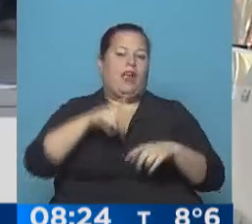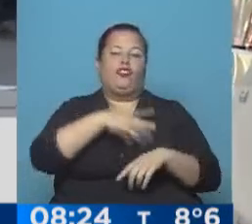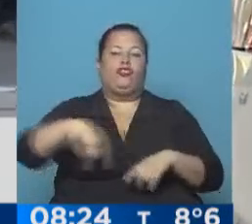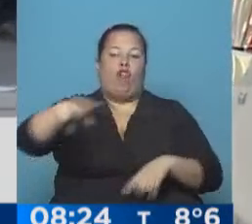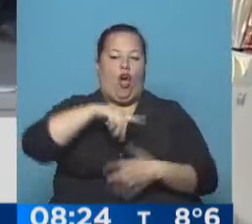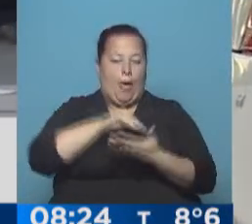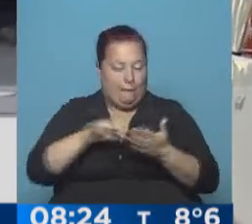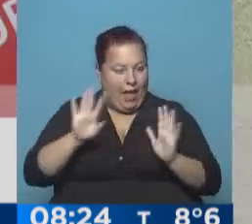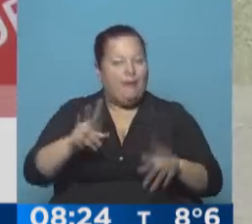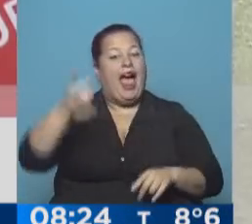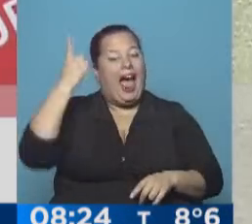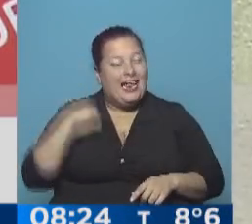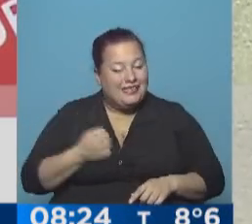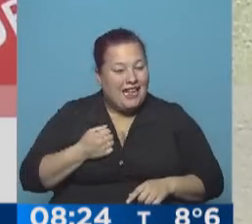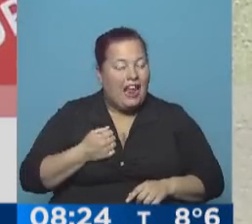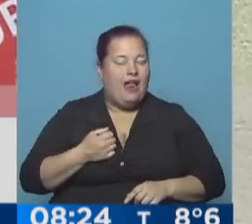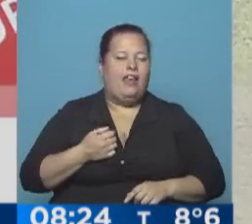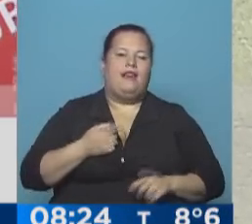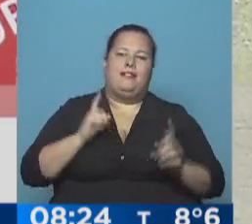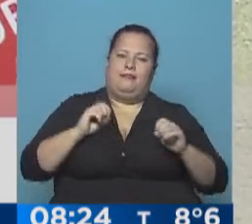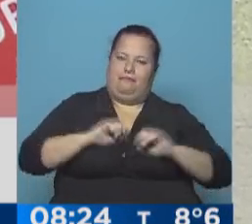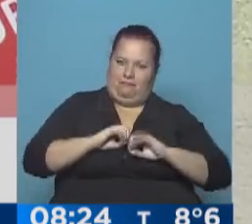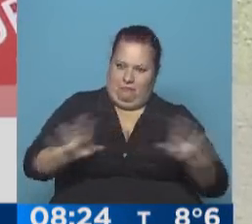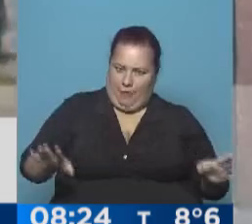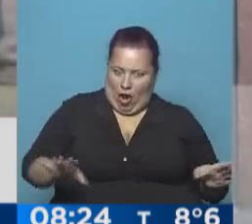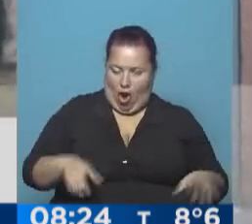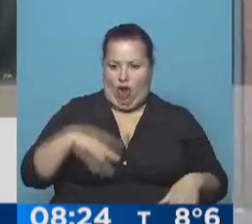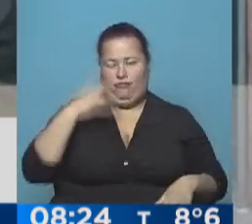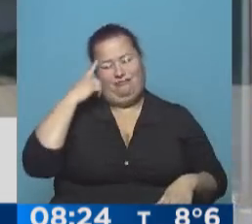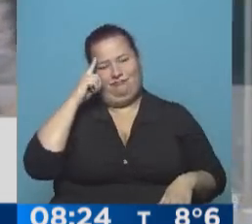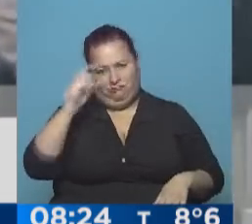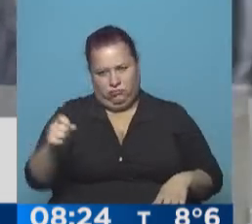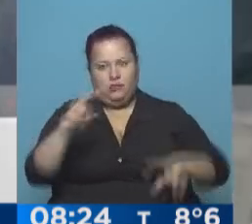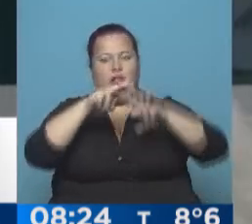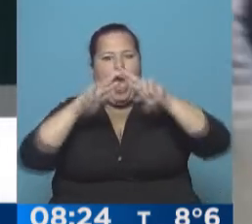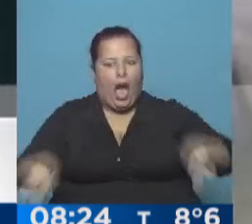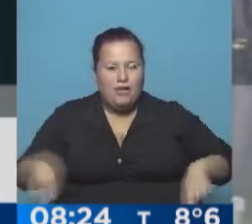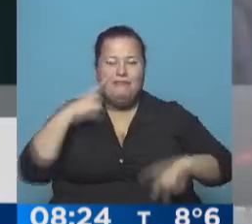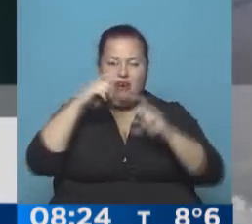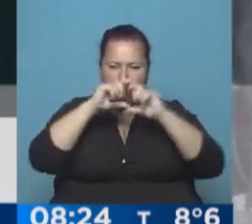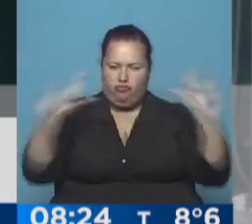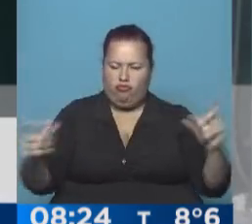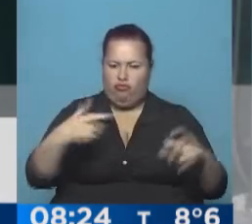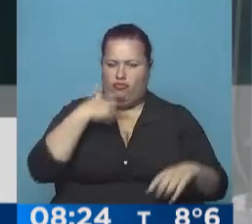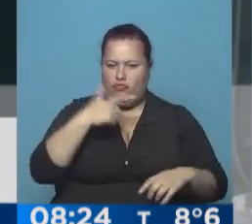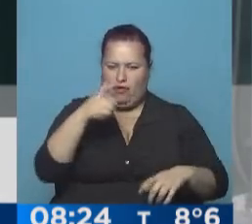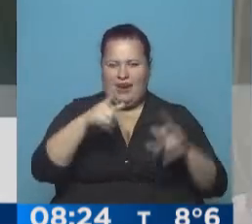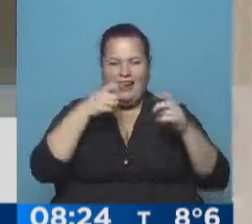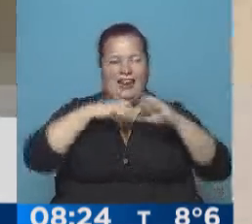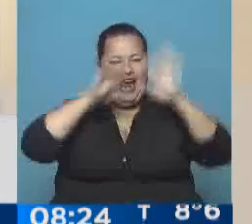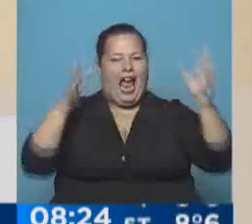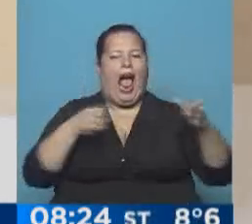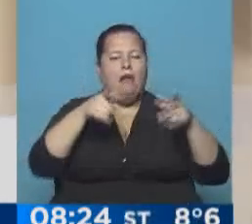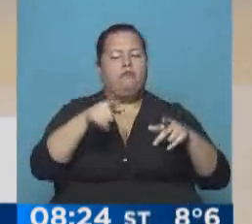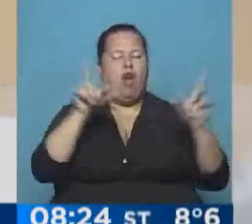empleados pero ayer hicieron algo más allá de lo esperado clausuraron fíjense esas fajas que estaban allí en los galpones